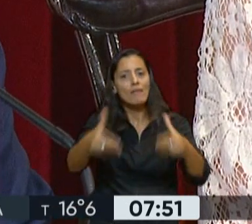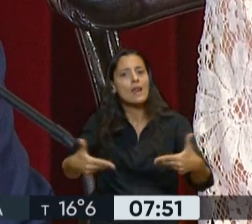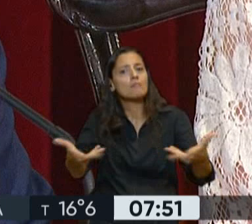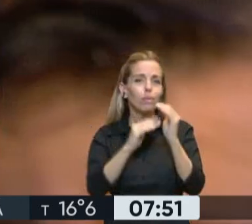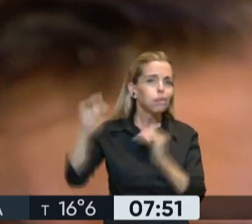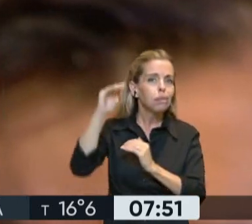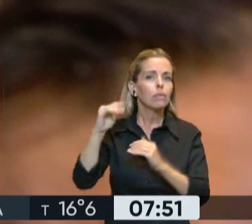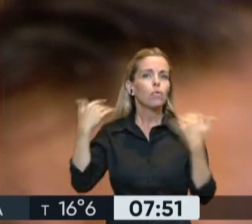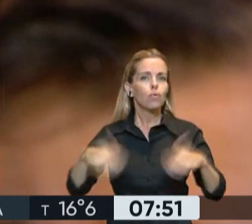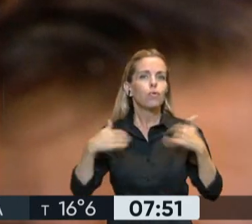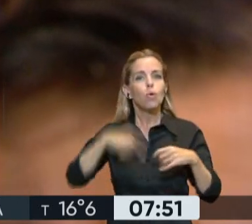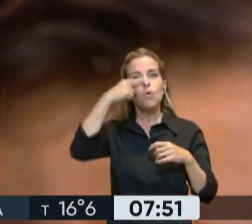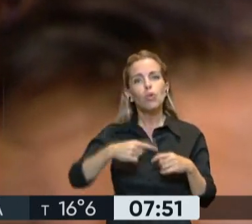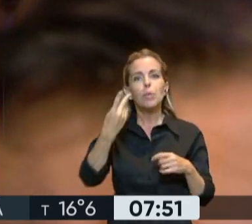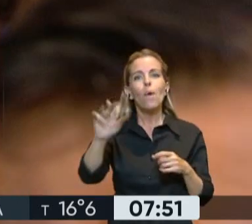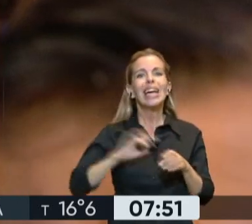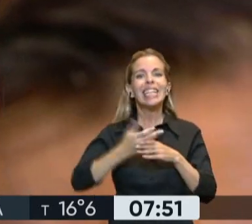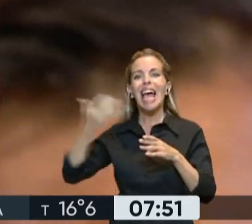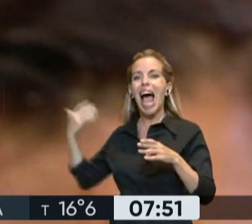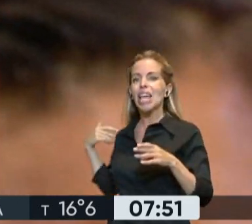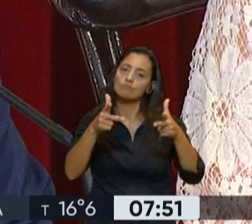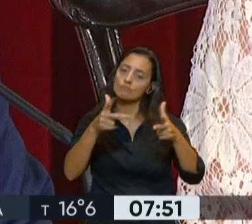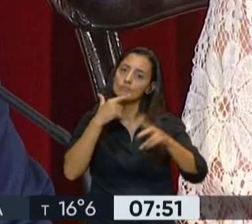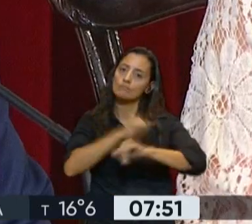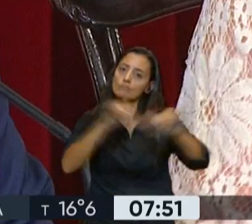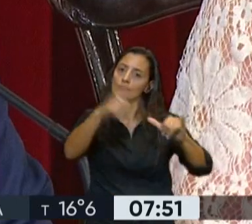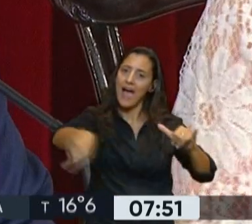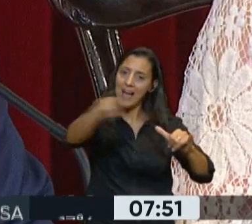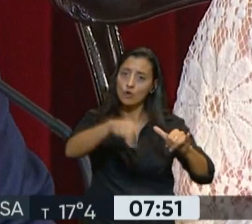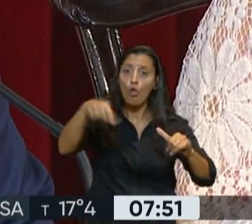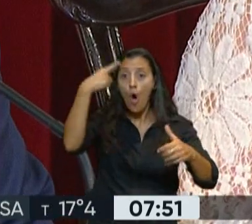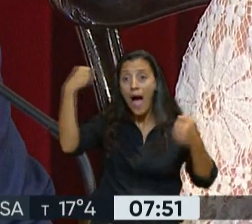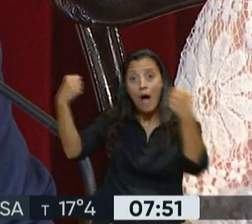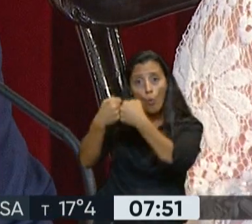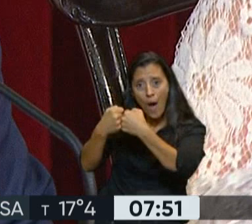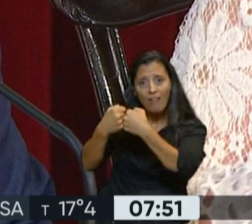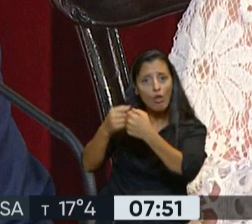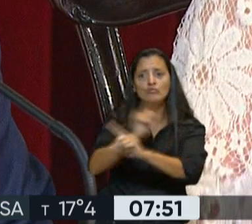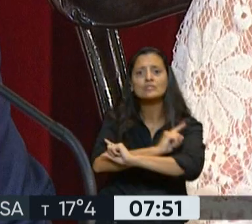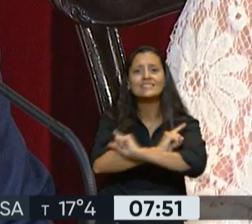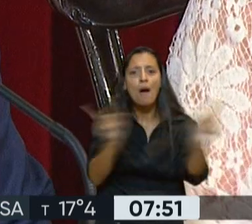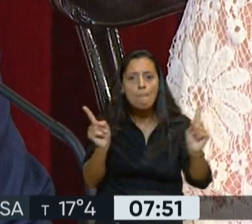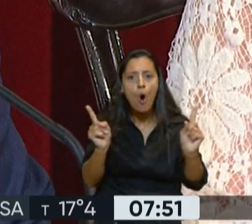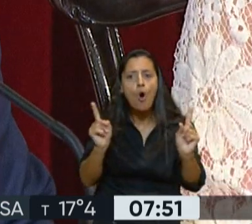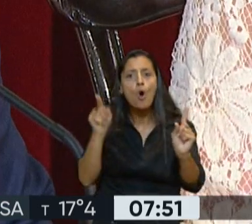argentinas. Quiero dejar constancia que este acuerdo tampoco releva al Poder Judicial de avanzar en